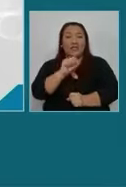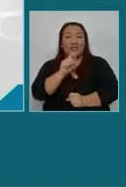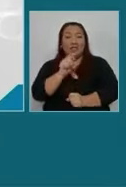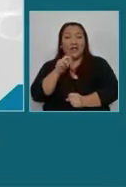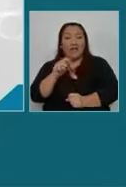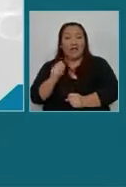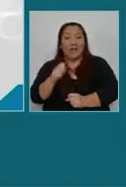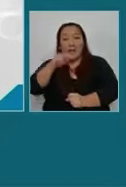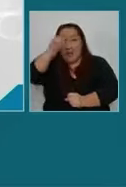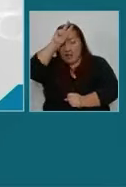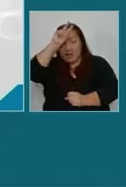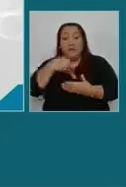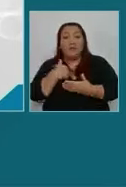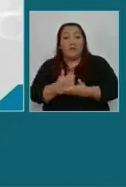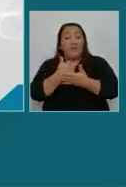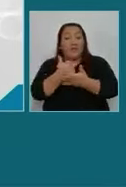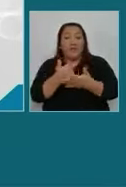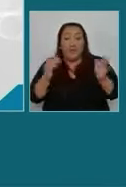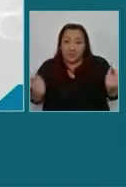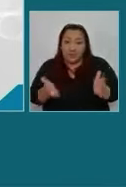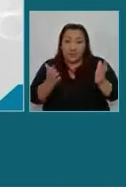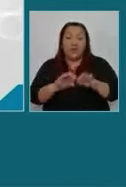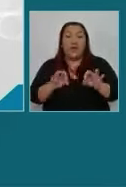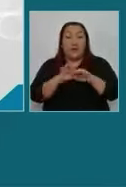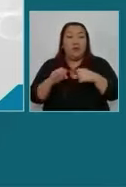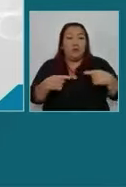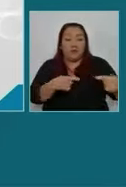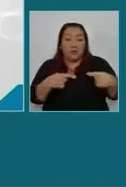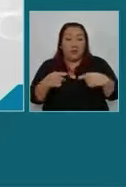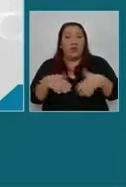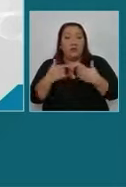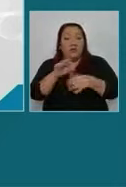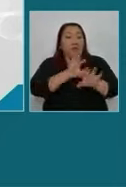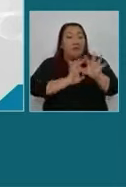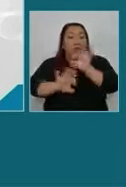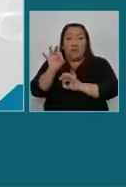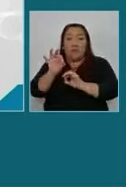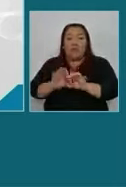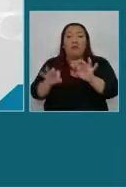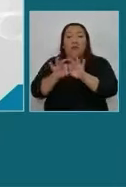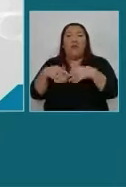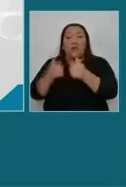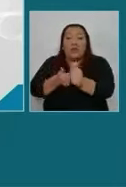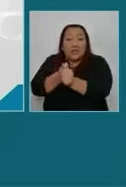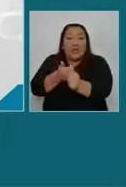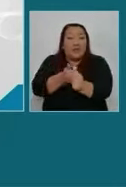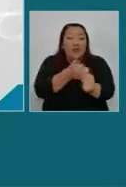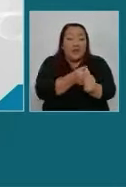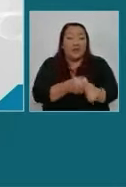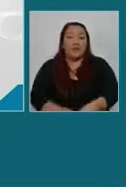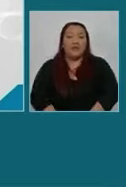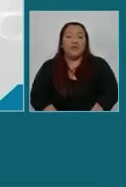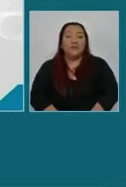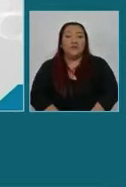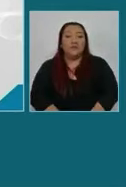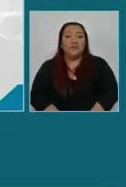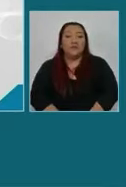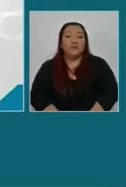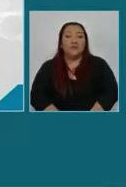ya que nos ayudan a poder promover el concurso, a poder seleccionar y también a poder monitorear. Y